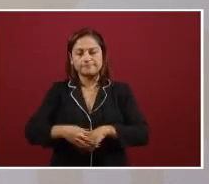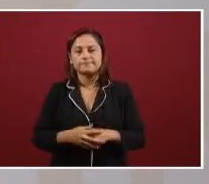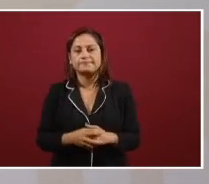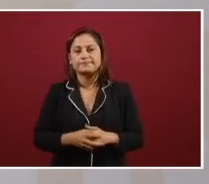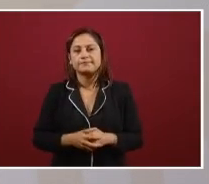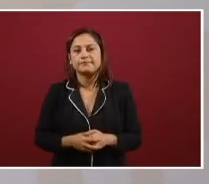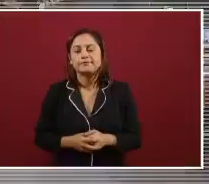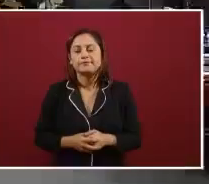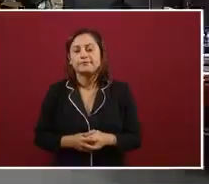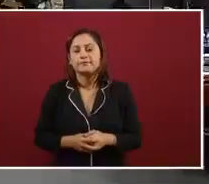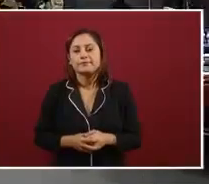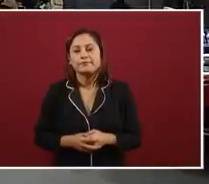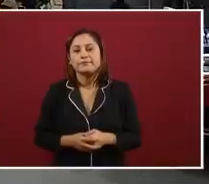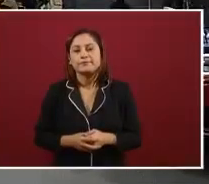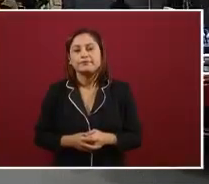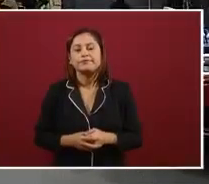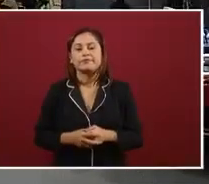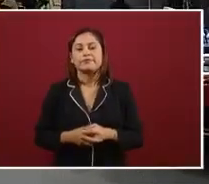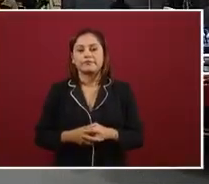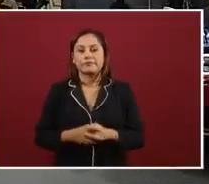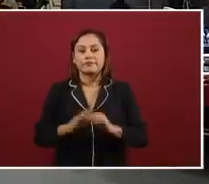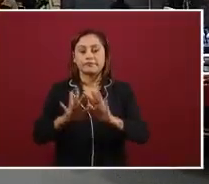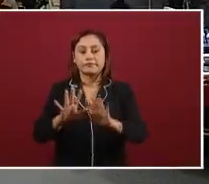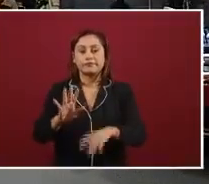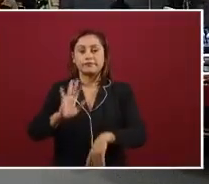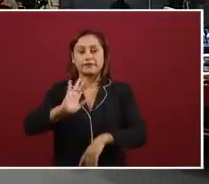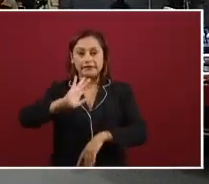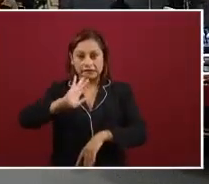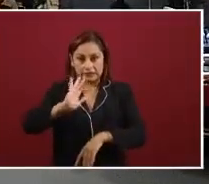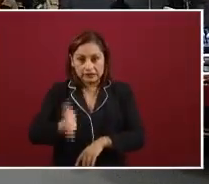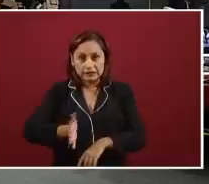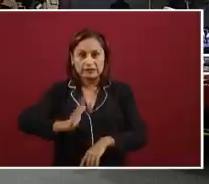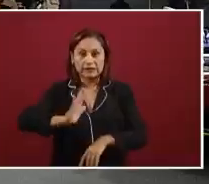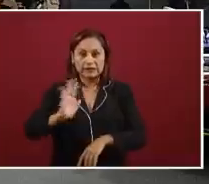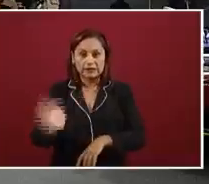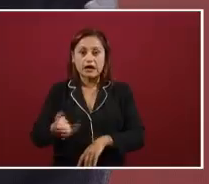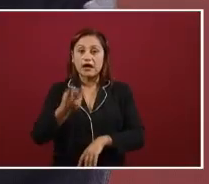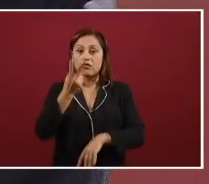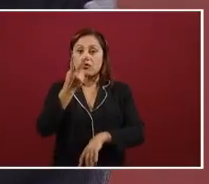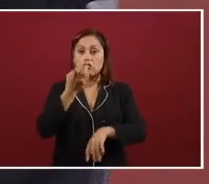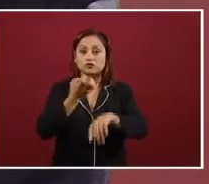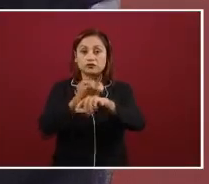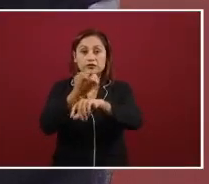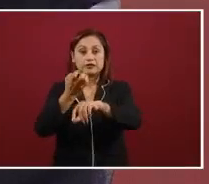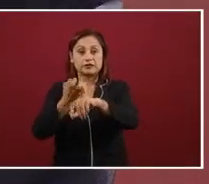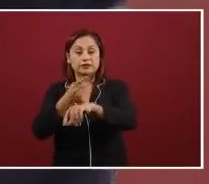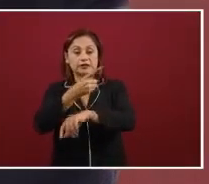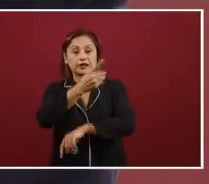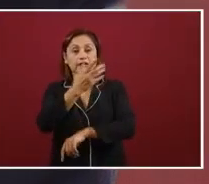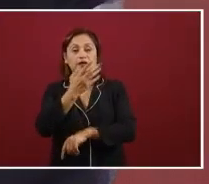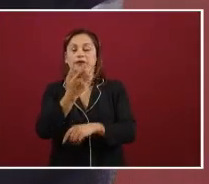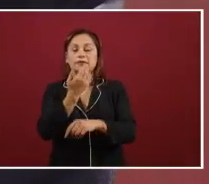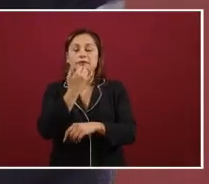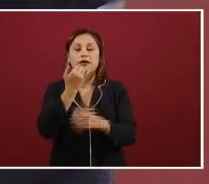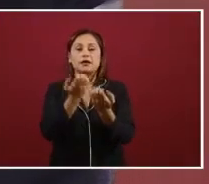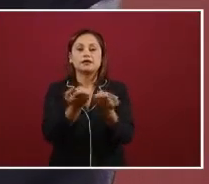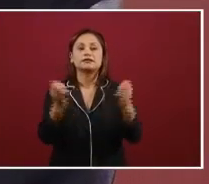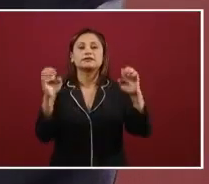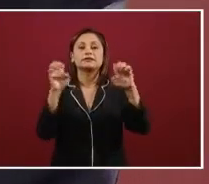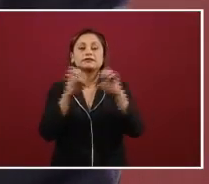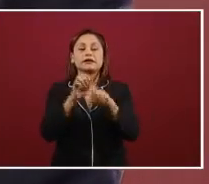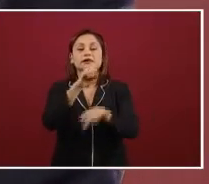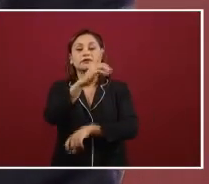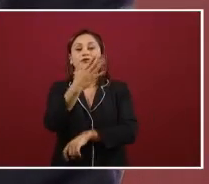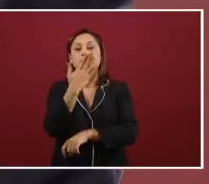Ya se autorizó lo de los dos estadios en Sonora,